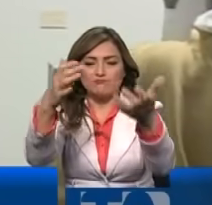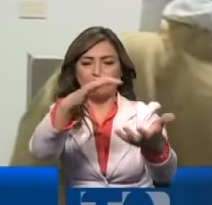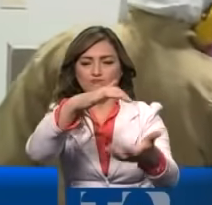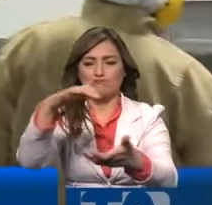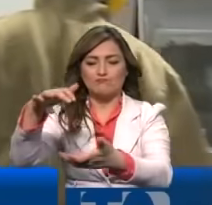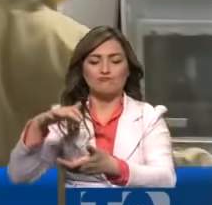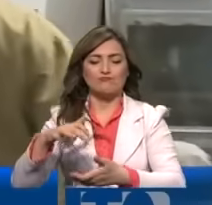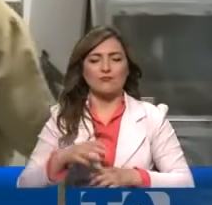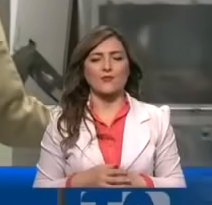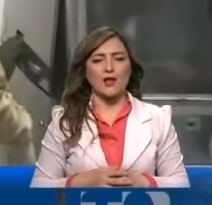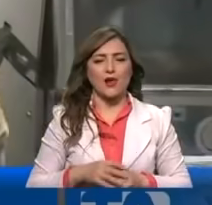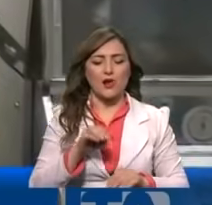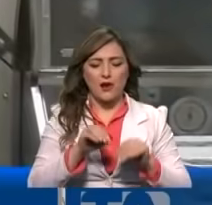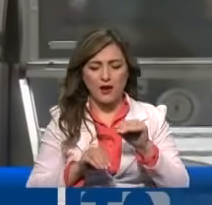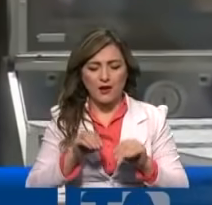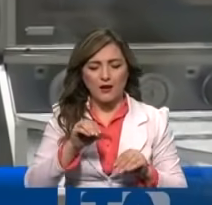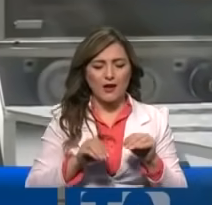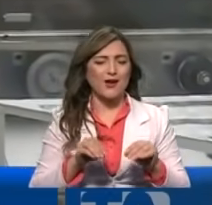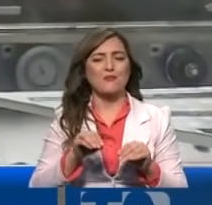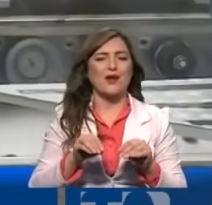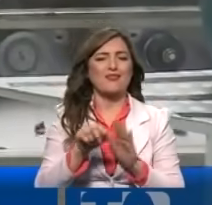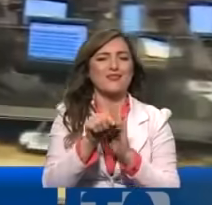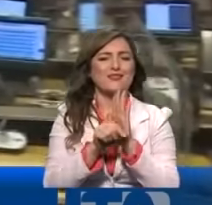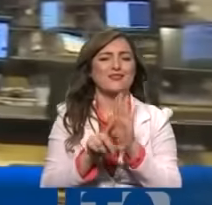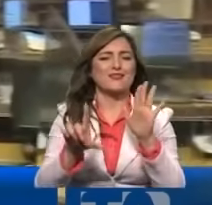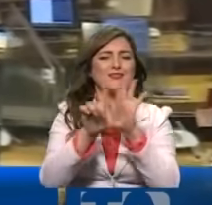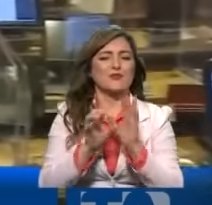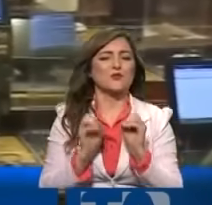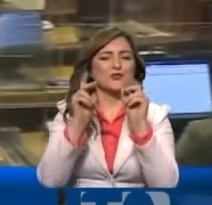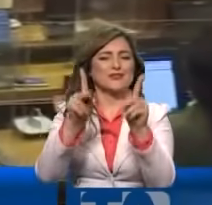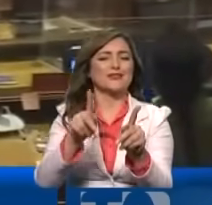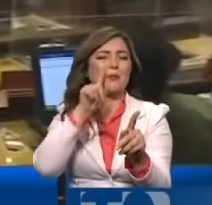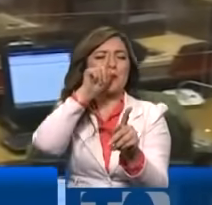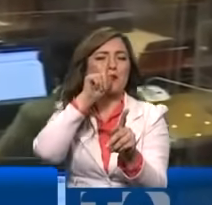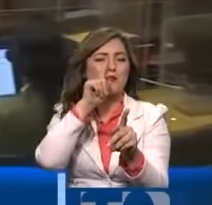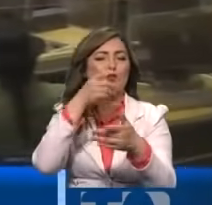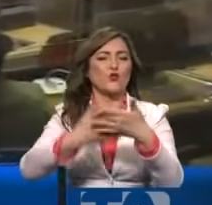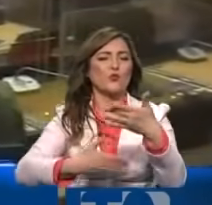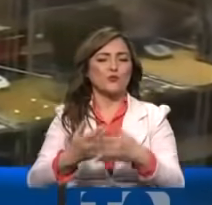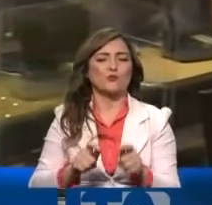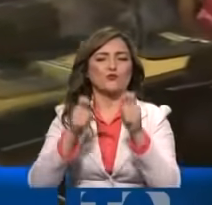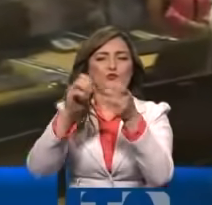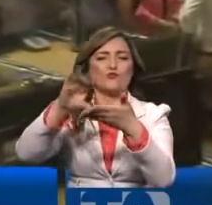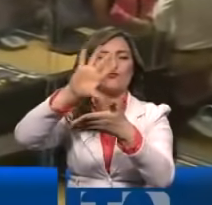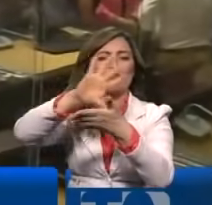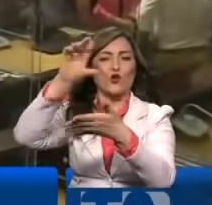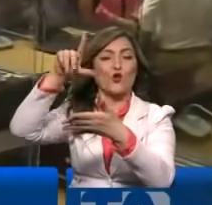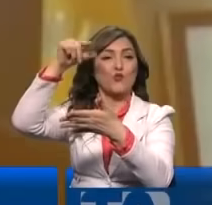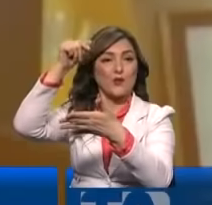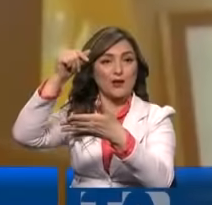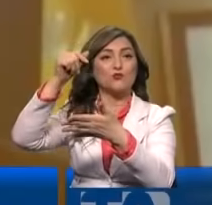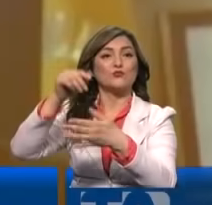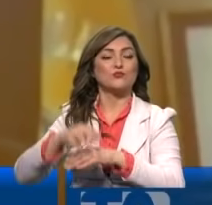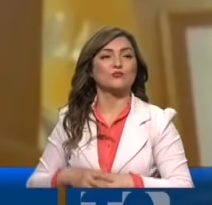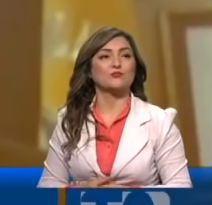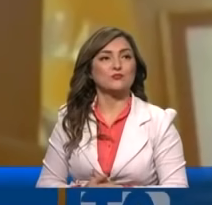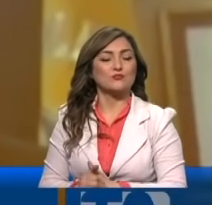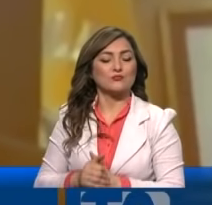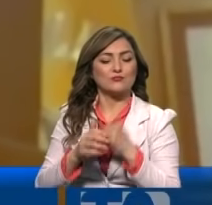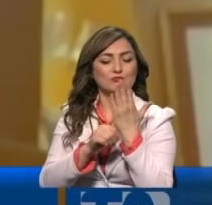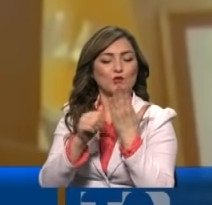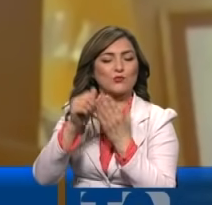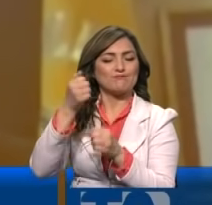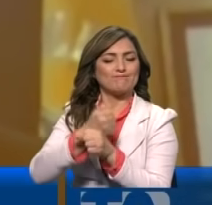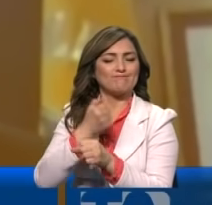que siguen afinando detalles de la Ley de Oportunidades de Empleo y que presentarán el documento a la Asamblea en el gobierno preciso. Lo dijo el ministro